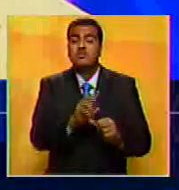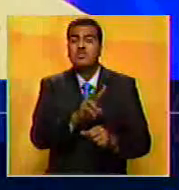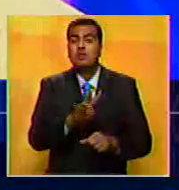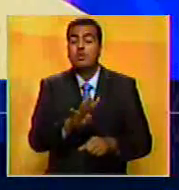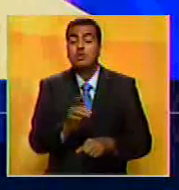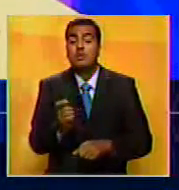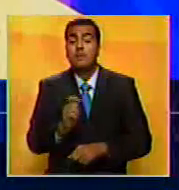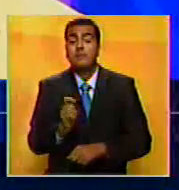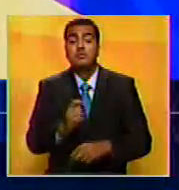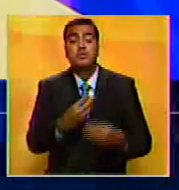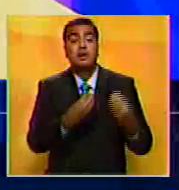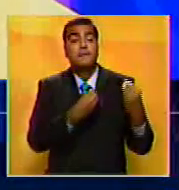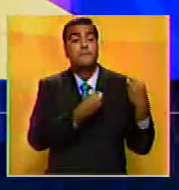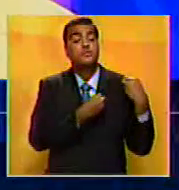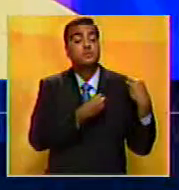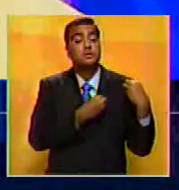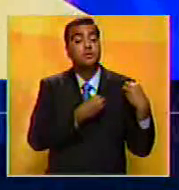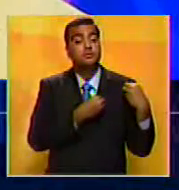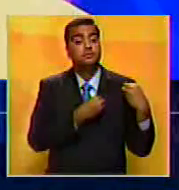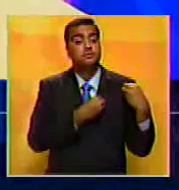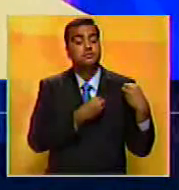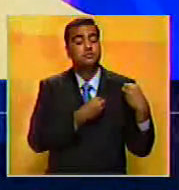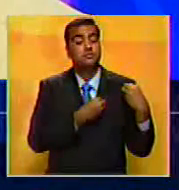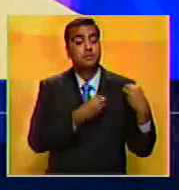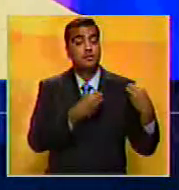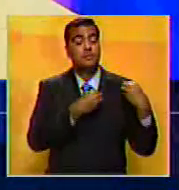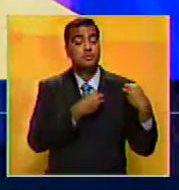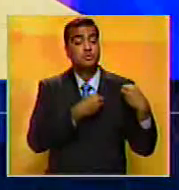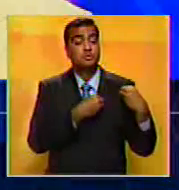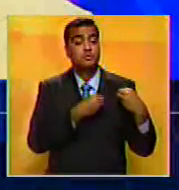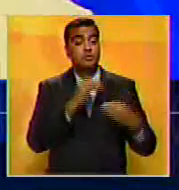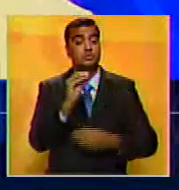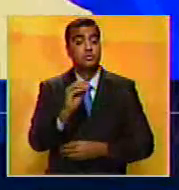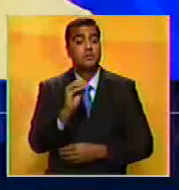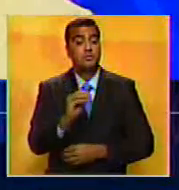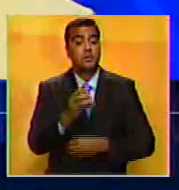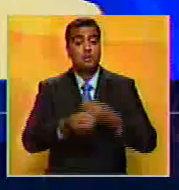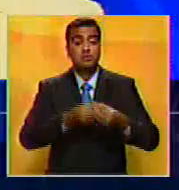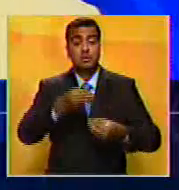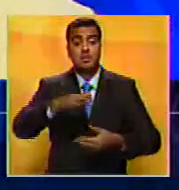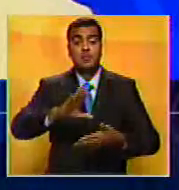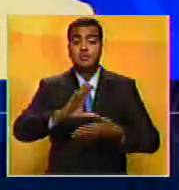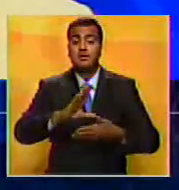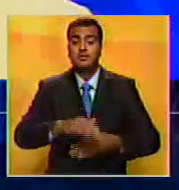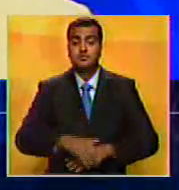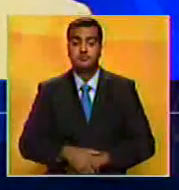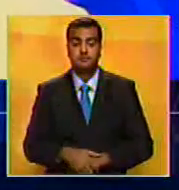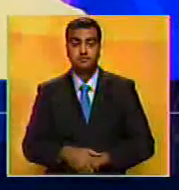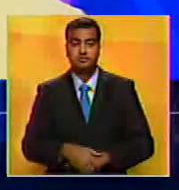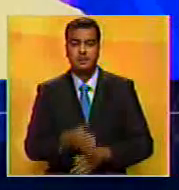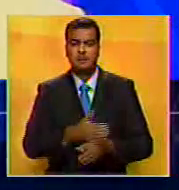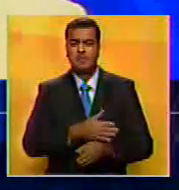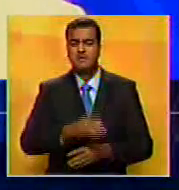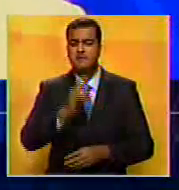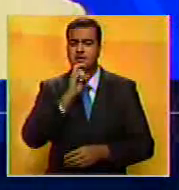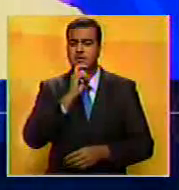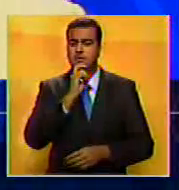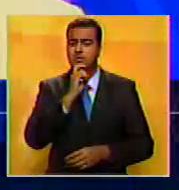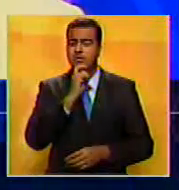24 meses asumiendo su responsabilidad en la directiva y en las convocatorias que haga la OEA. Aseguró que pese a las